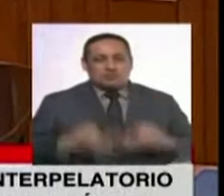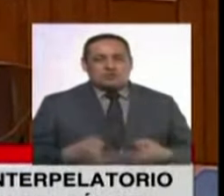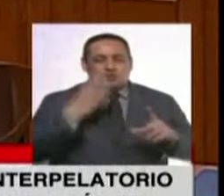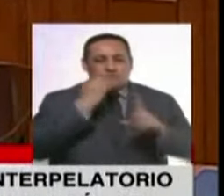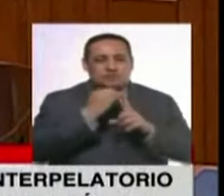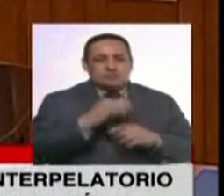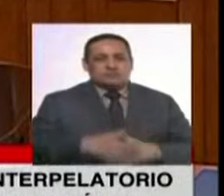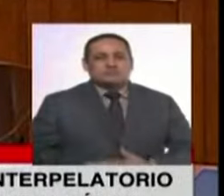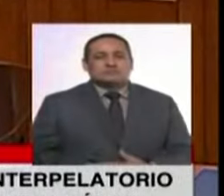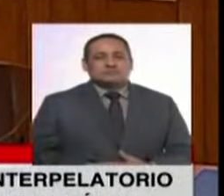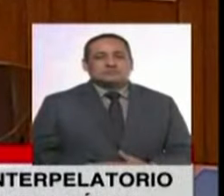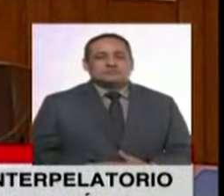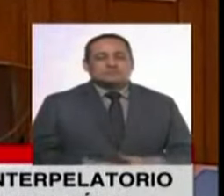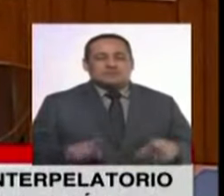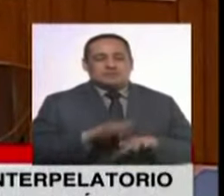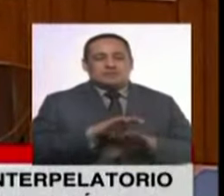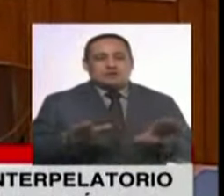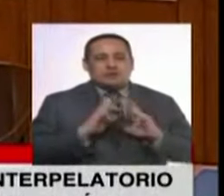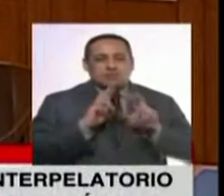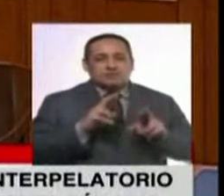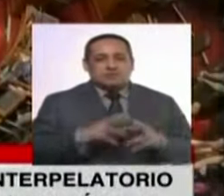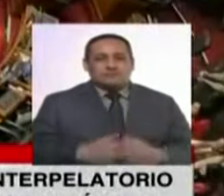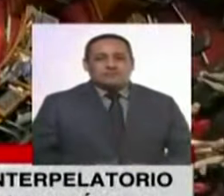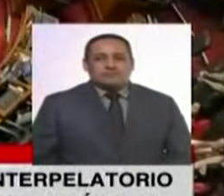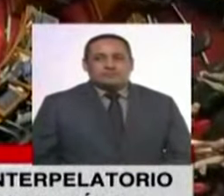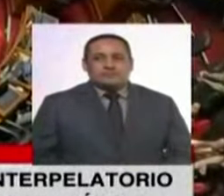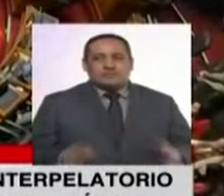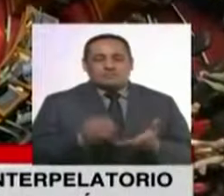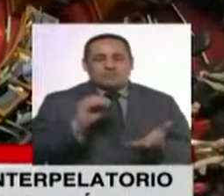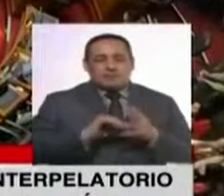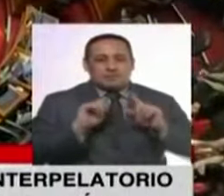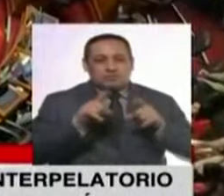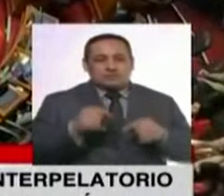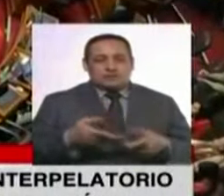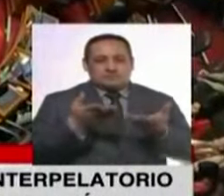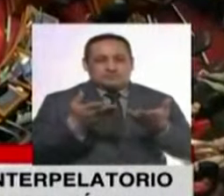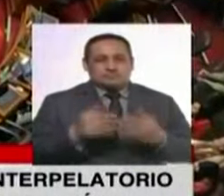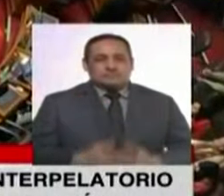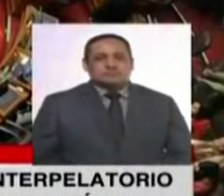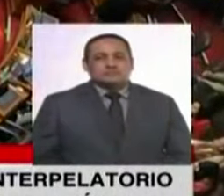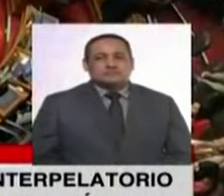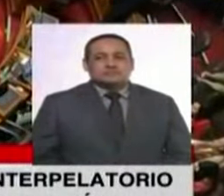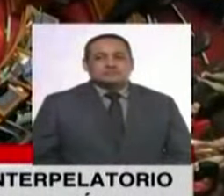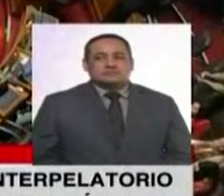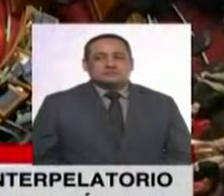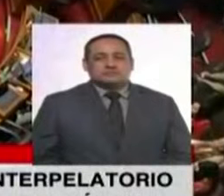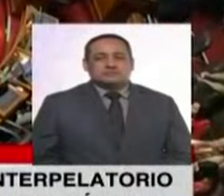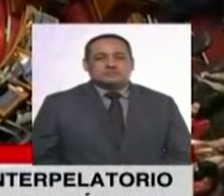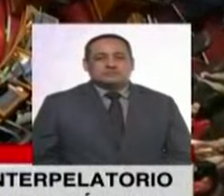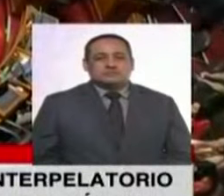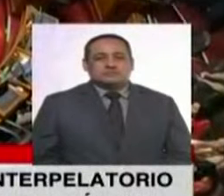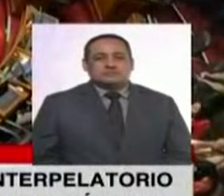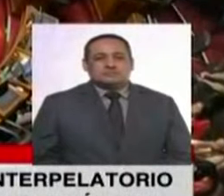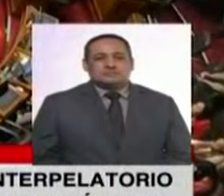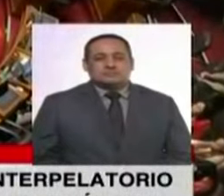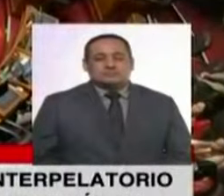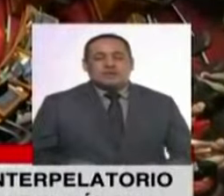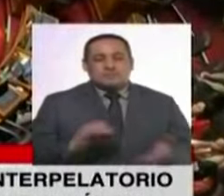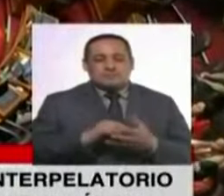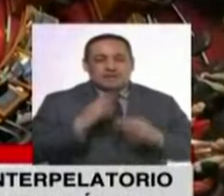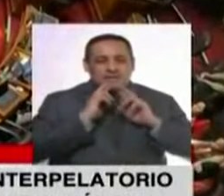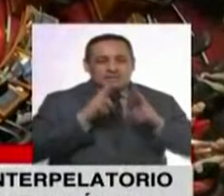los objetivos trazados se combinado con la respuesta señor siguiente Pregunta señor pregunta número 9 para